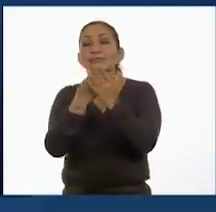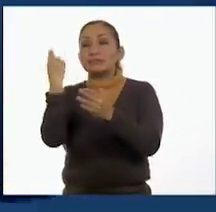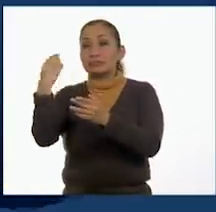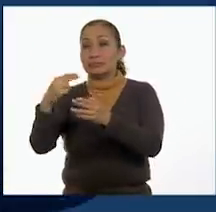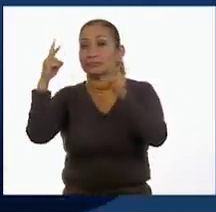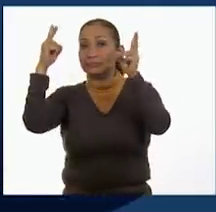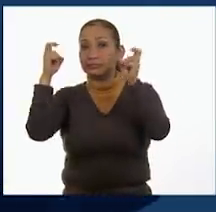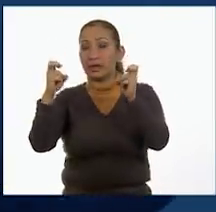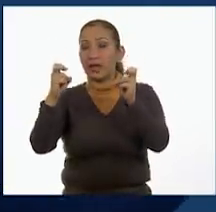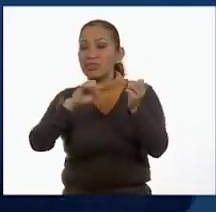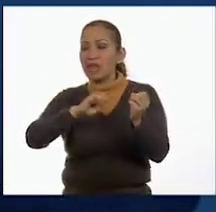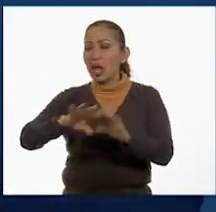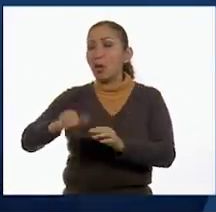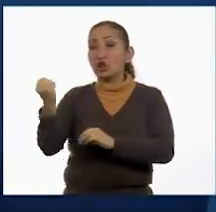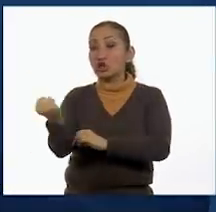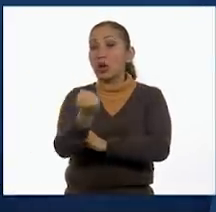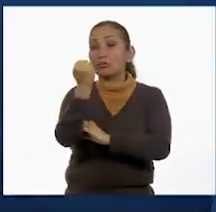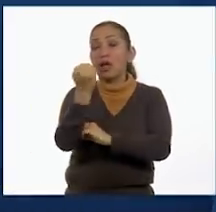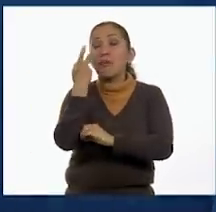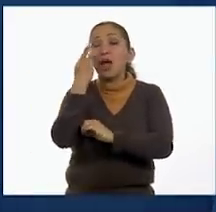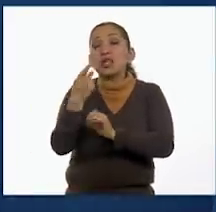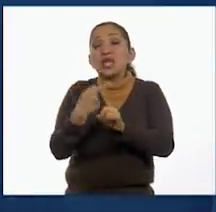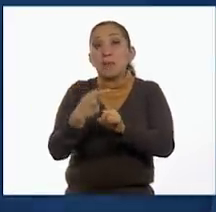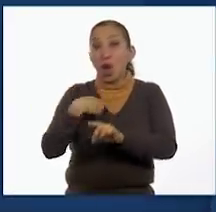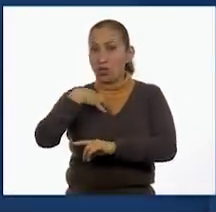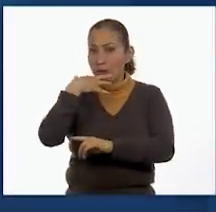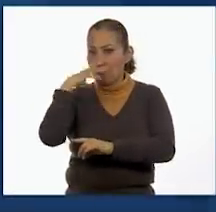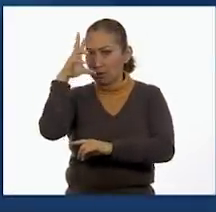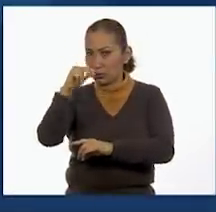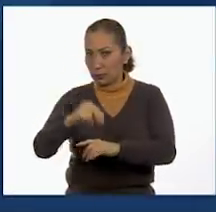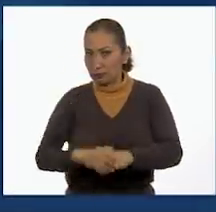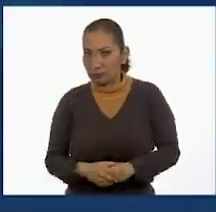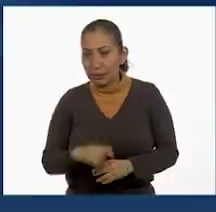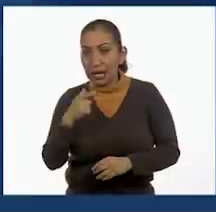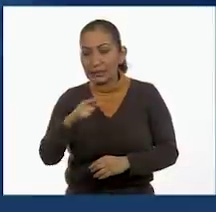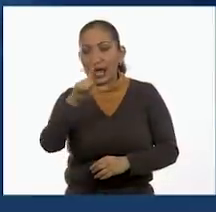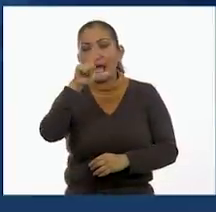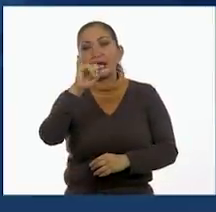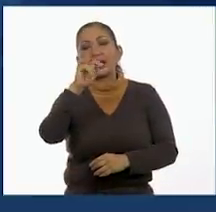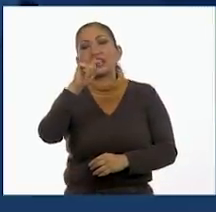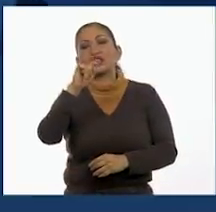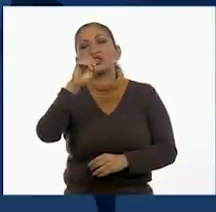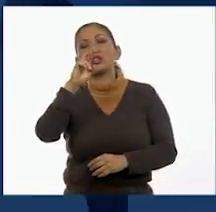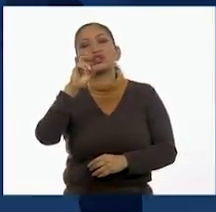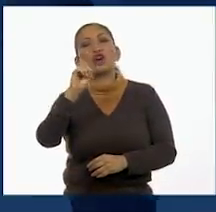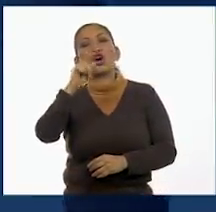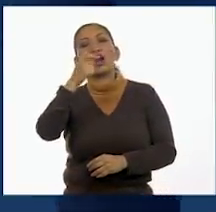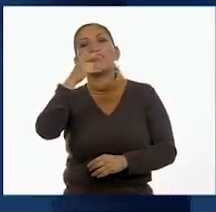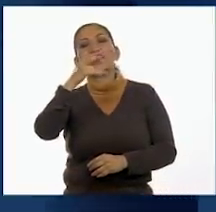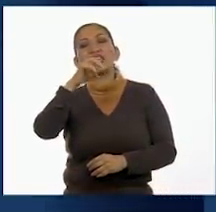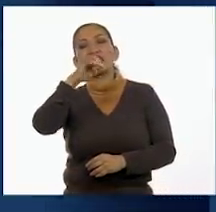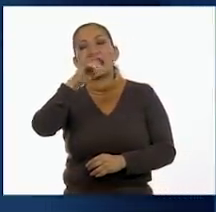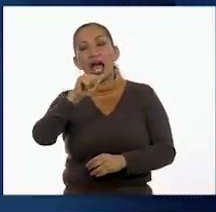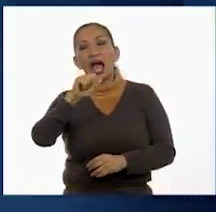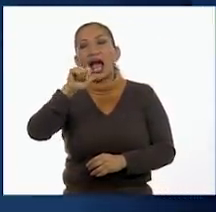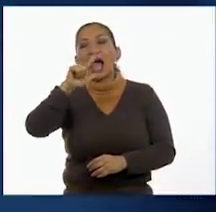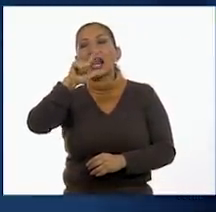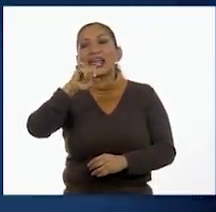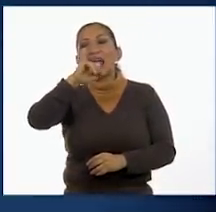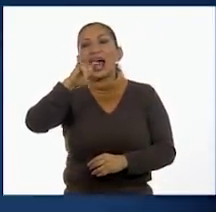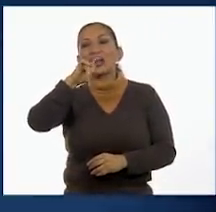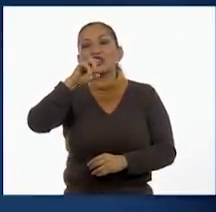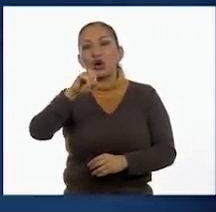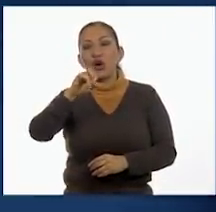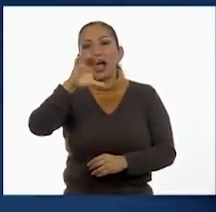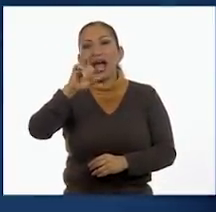llama Dejemos que la suerte decida, pero sin trampas. Es una litografía de Alejandro Casarín que se publicó en el periódico